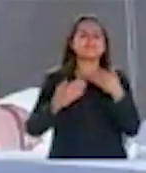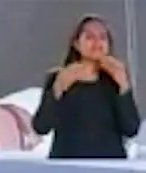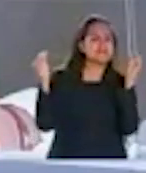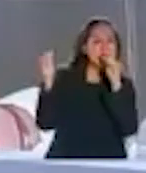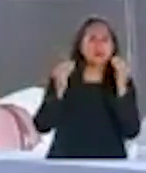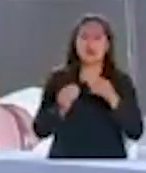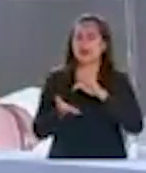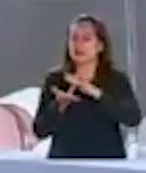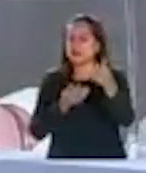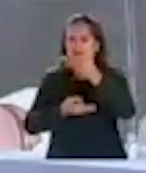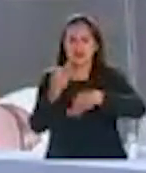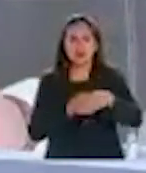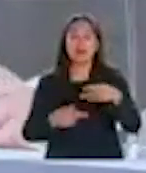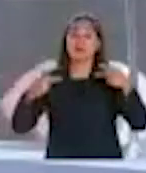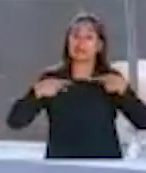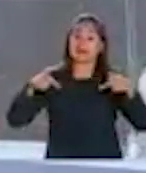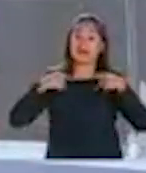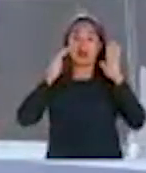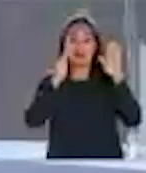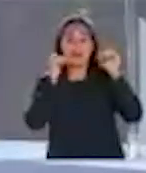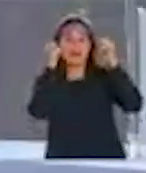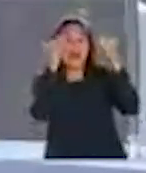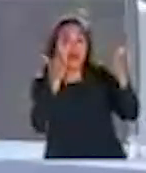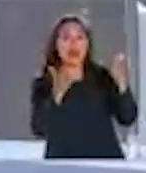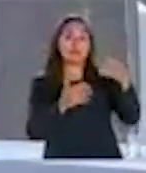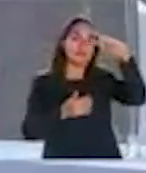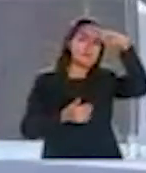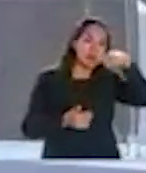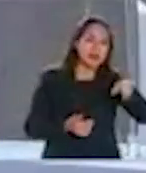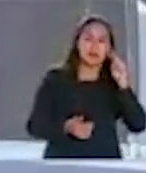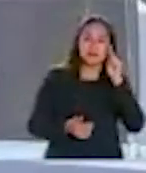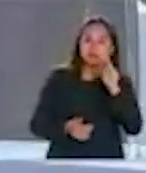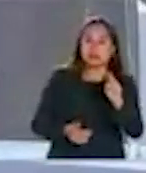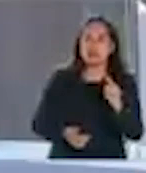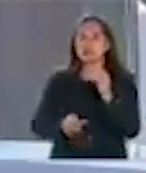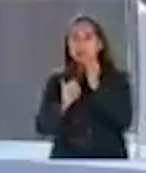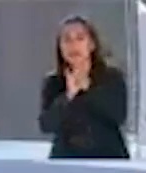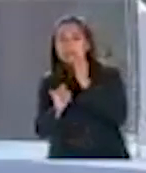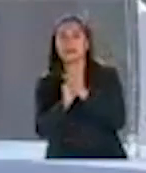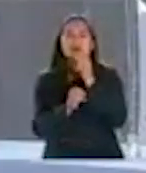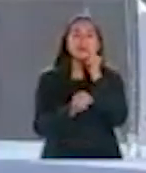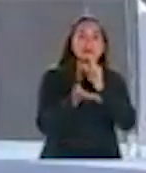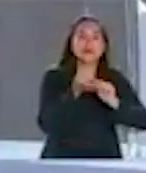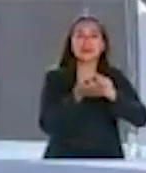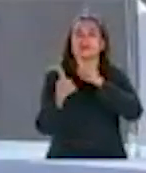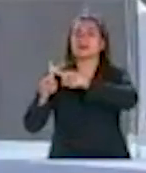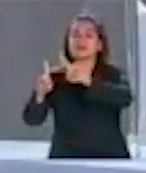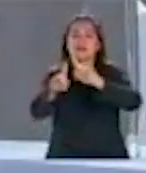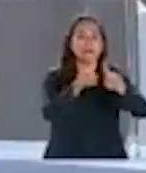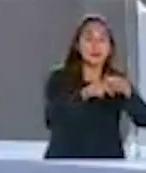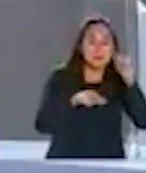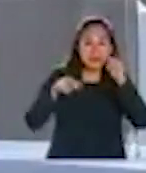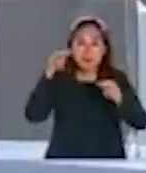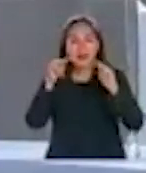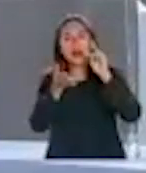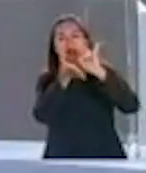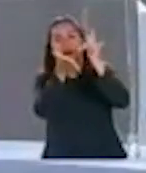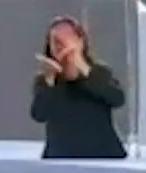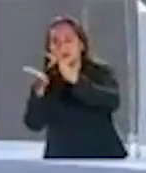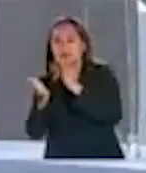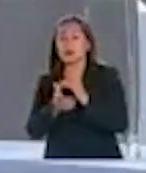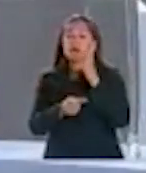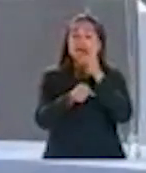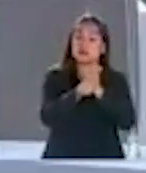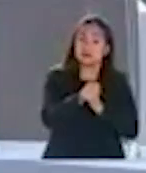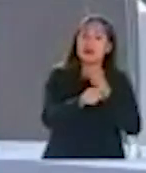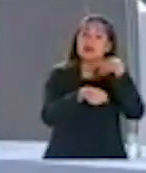los millones que nos siguieron dentro y fuera de méxico a través de radio televisión redes sociales plataformas digitales y demás los invitamos a seguir el tercer debate presidencial